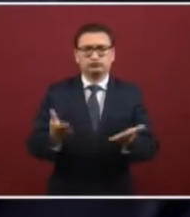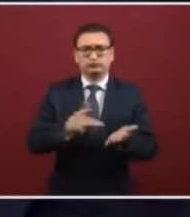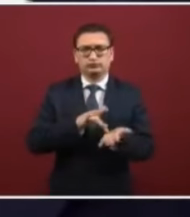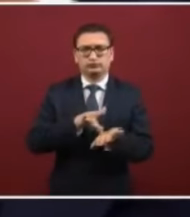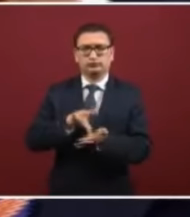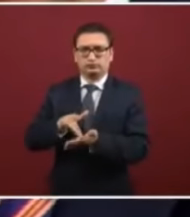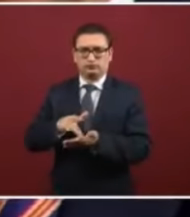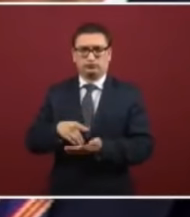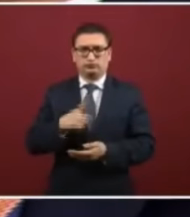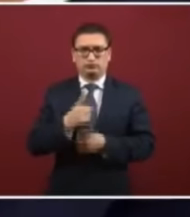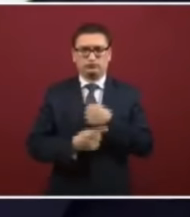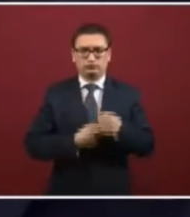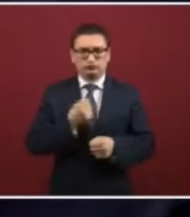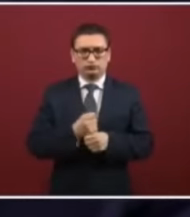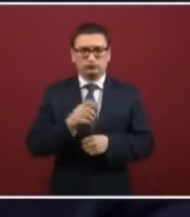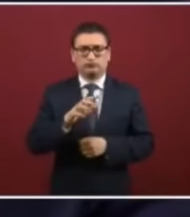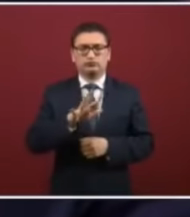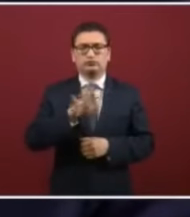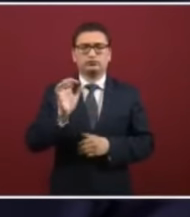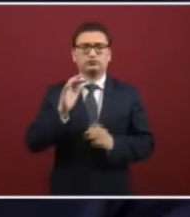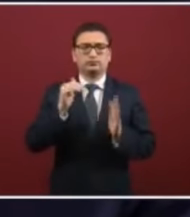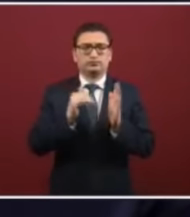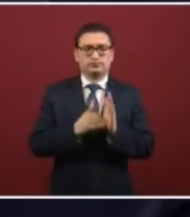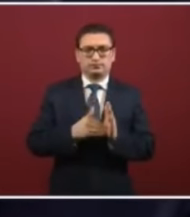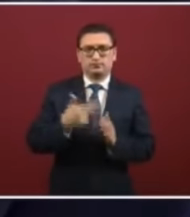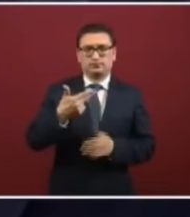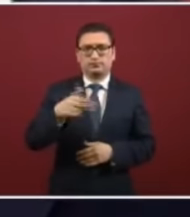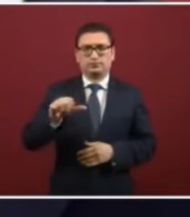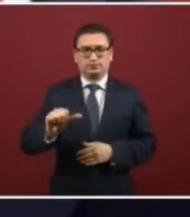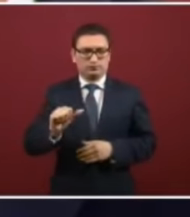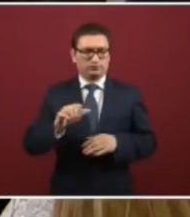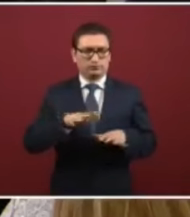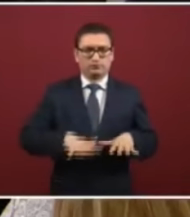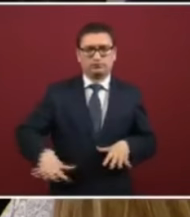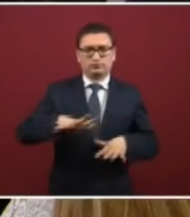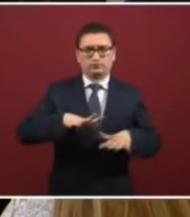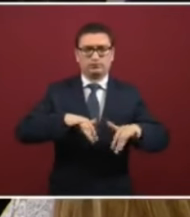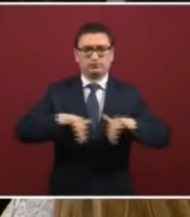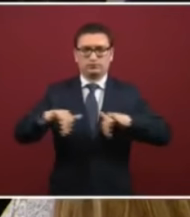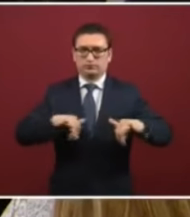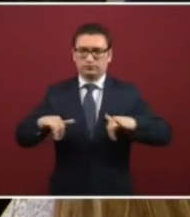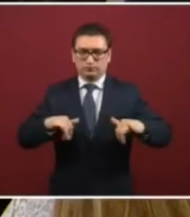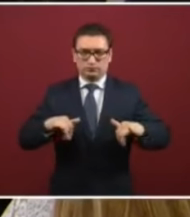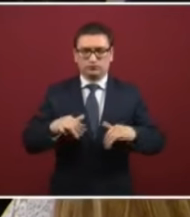este año 500,000 hectáreas, son 200,000